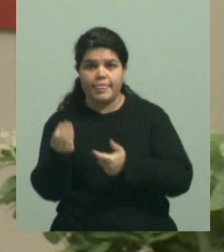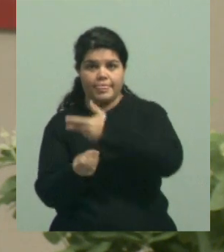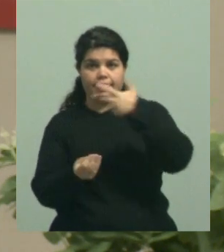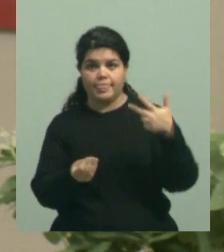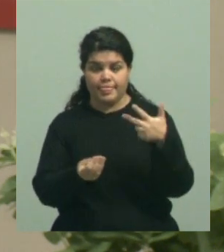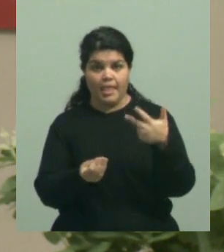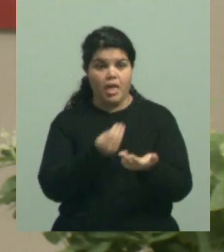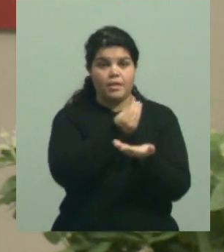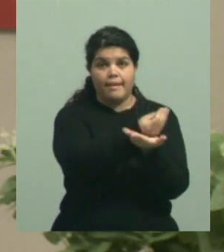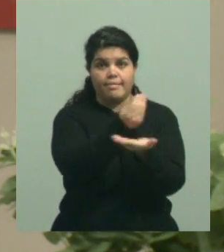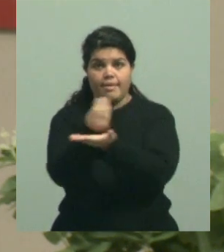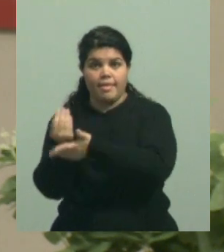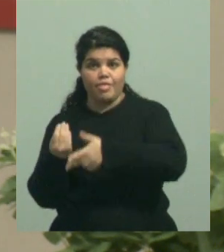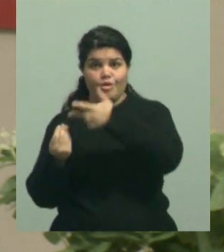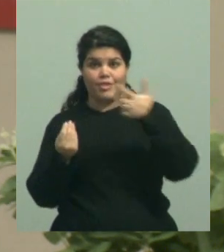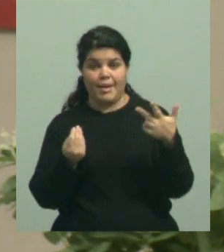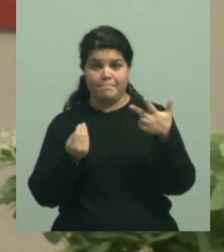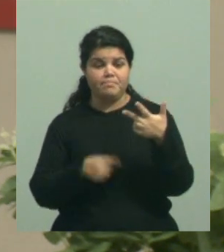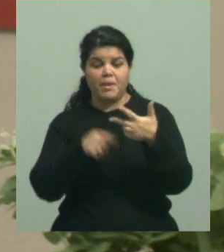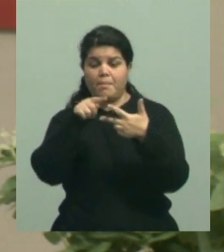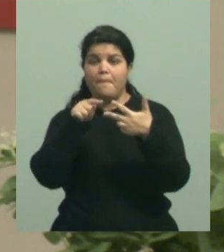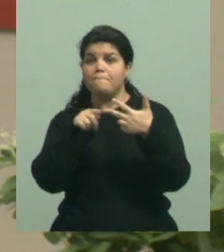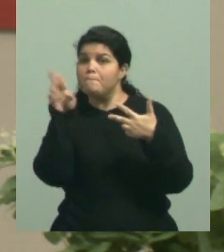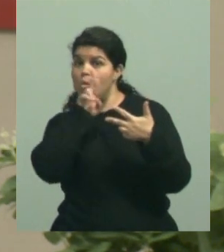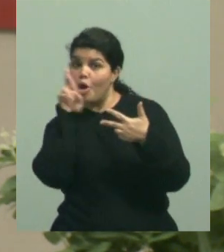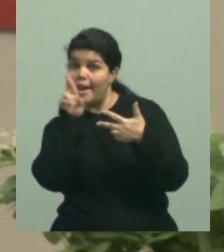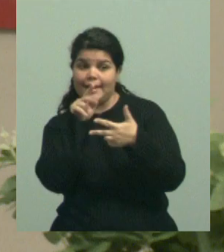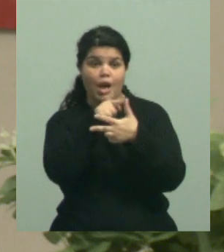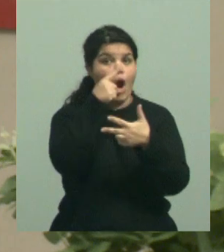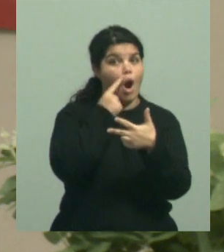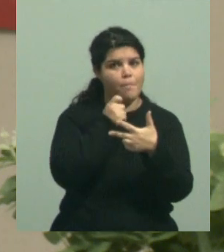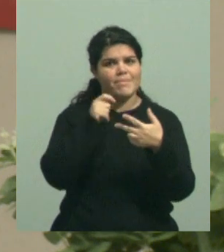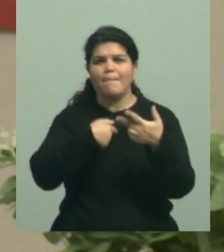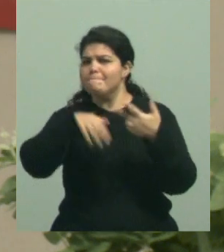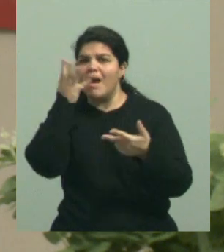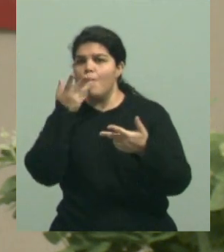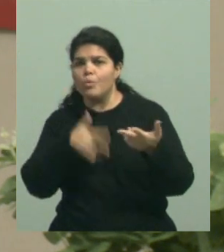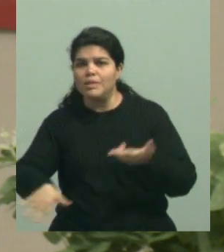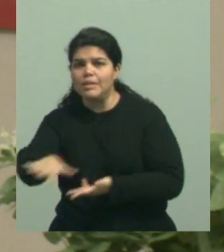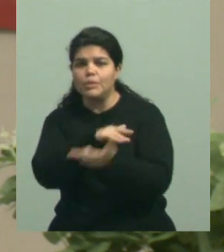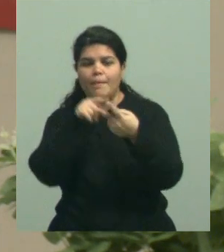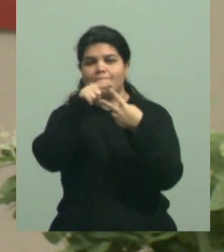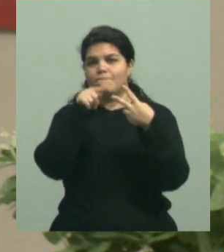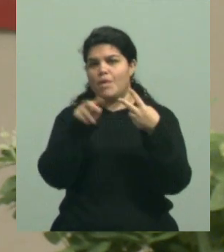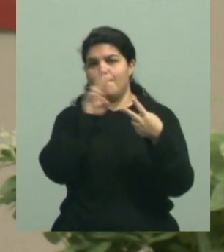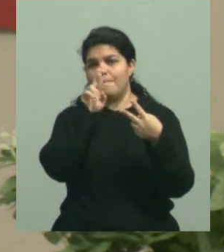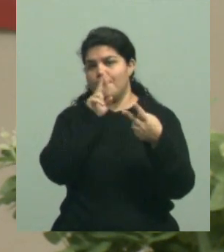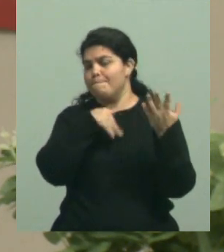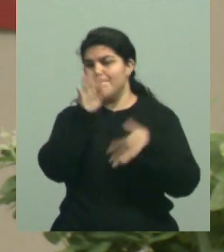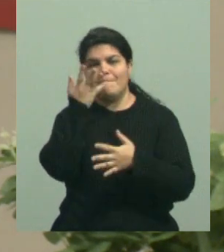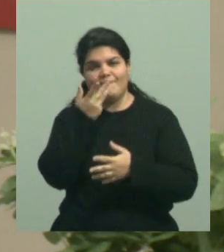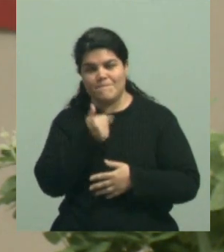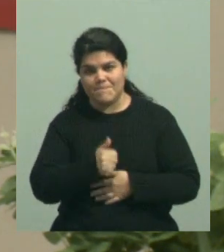candidatas, pero las favoritas son las 2 mujeres, ¿no? Exacto, de hecho, como lo han